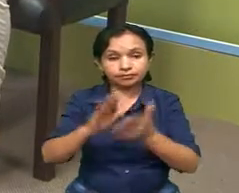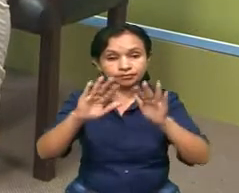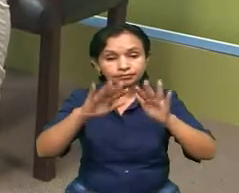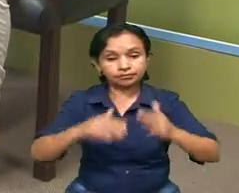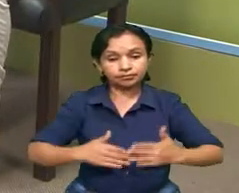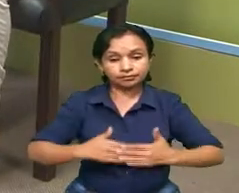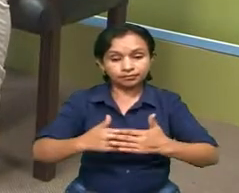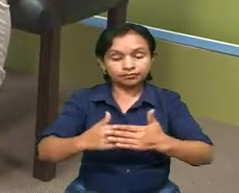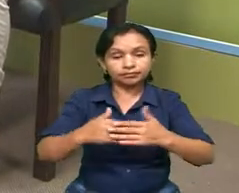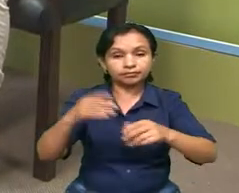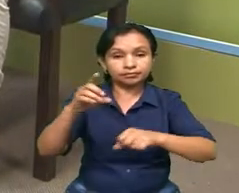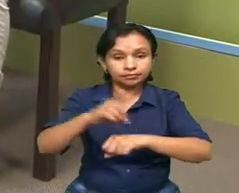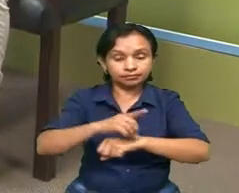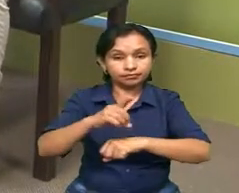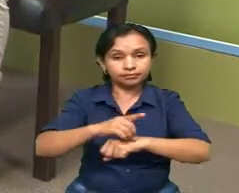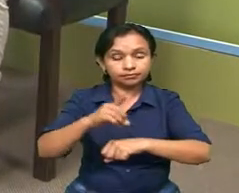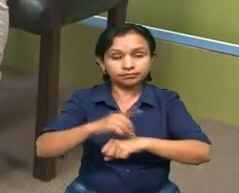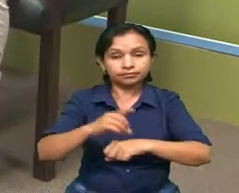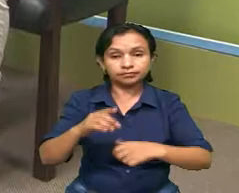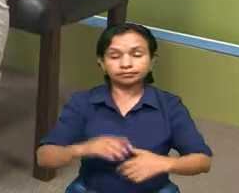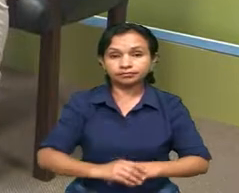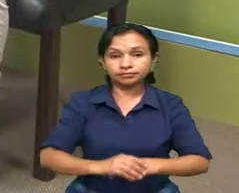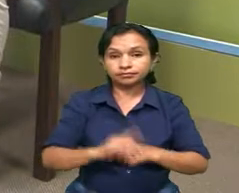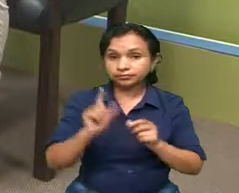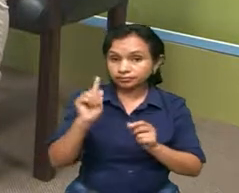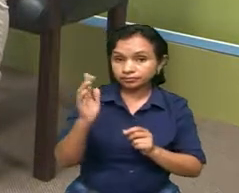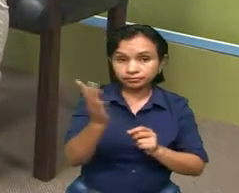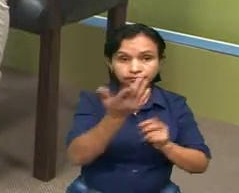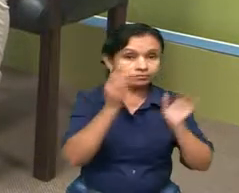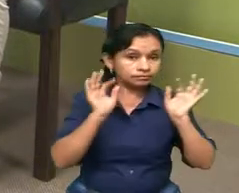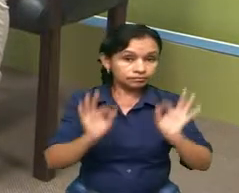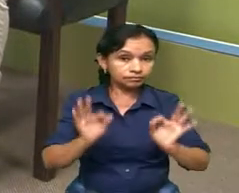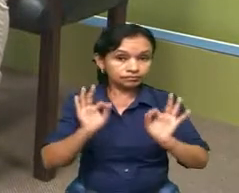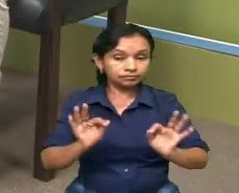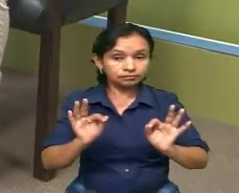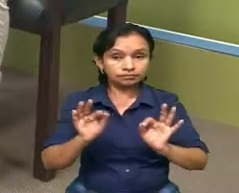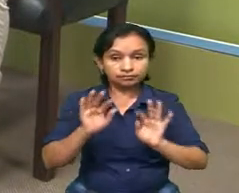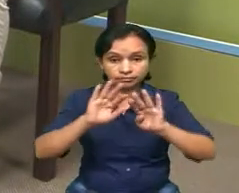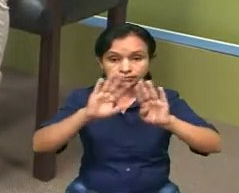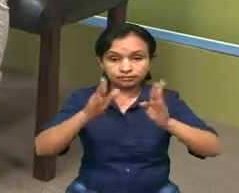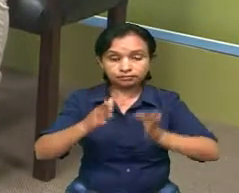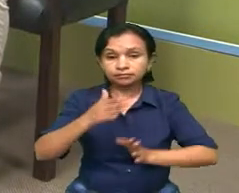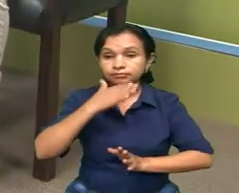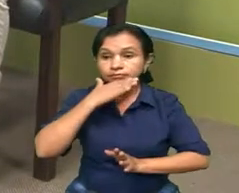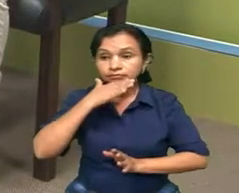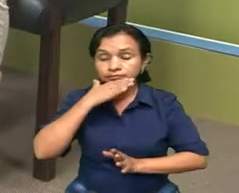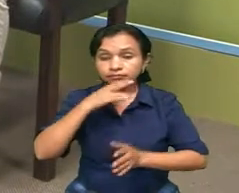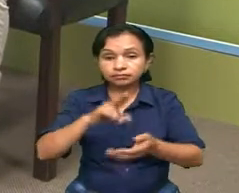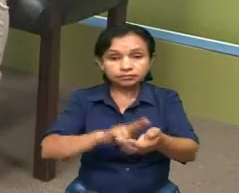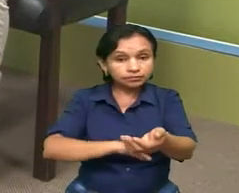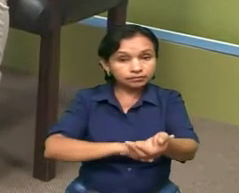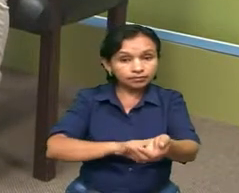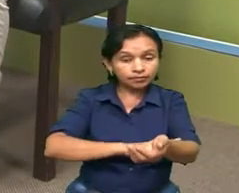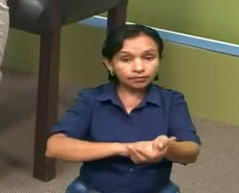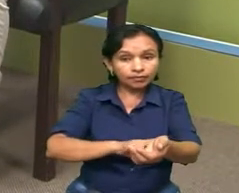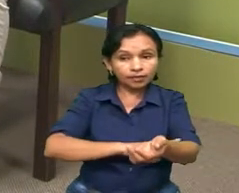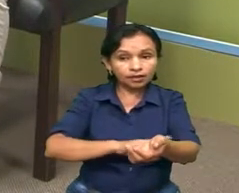a la cita con usted. Con nosotros. Okay. Si todo está bien, ¿verdad? Si ya presenta complicaciones como la que le decía, diabetes gestacional,